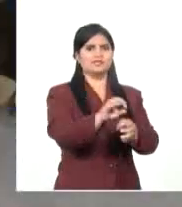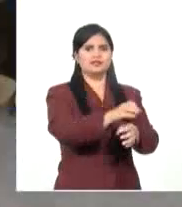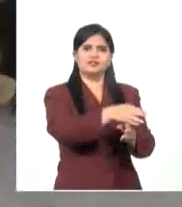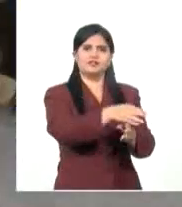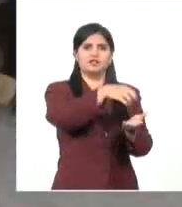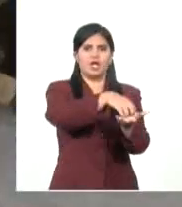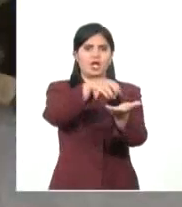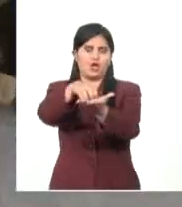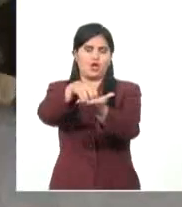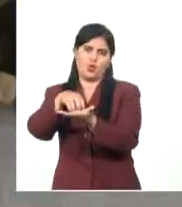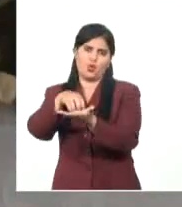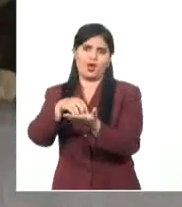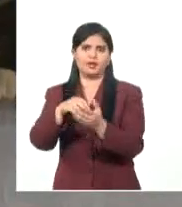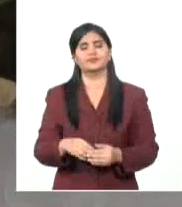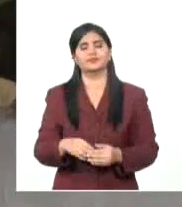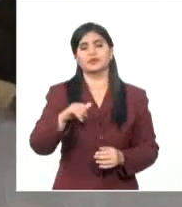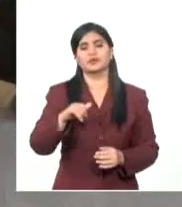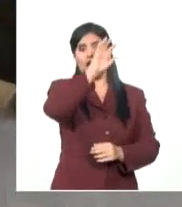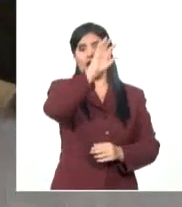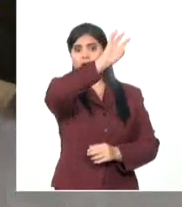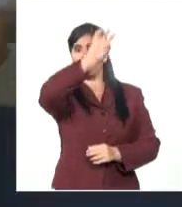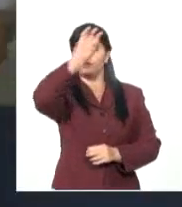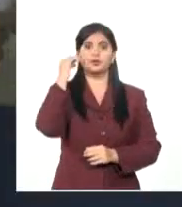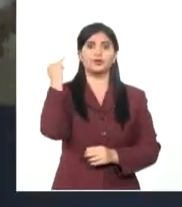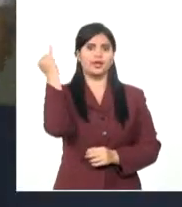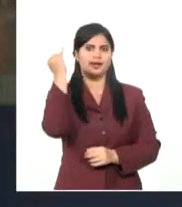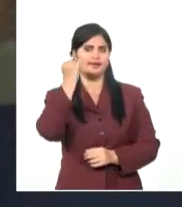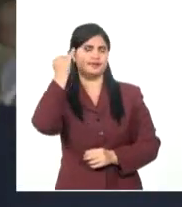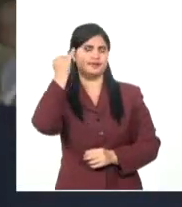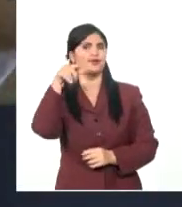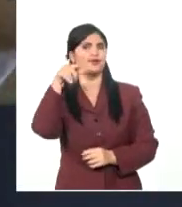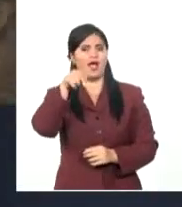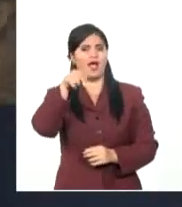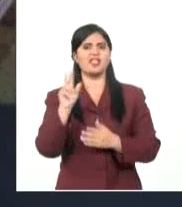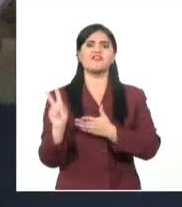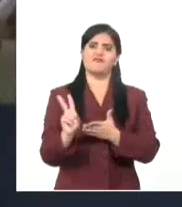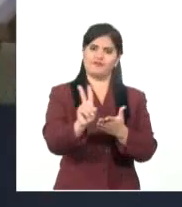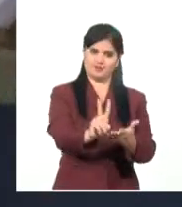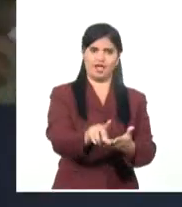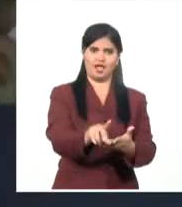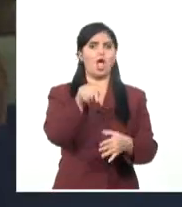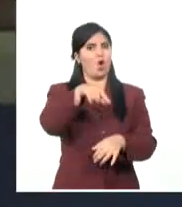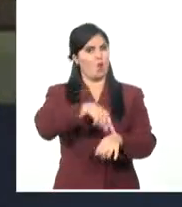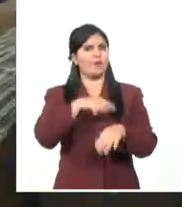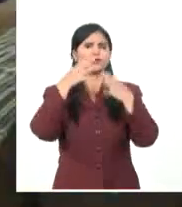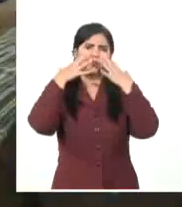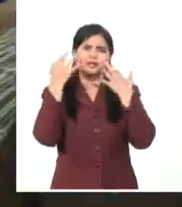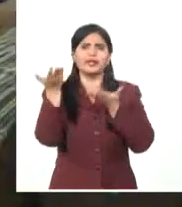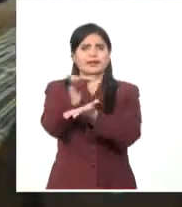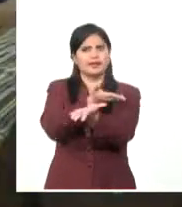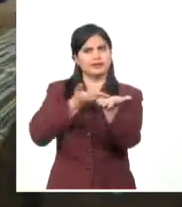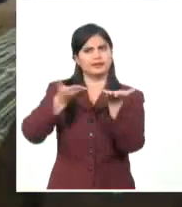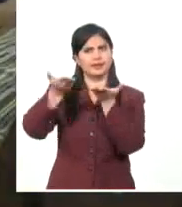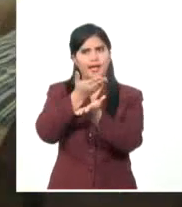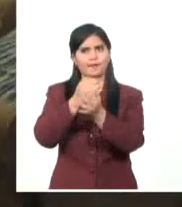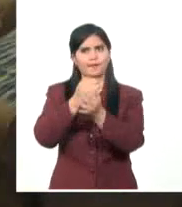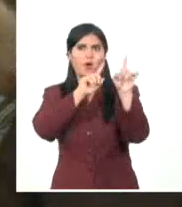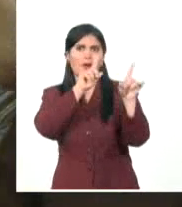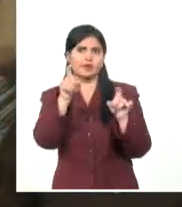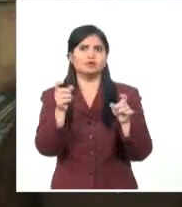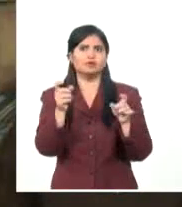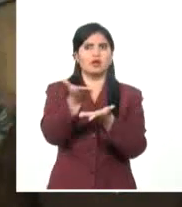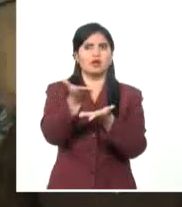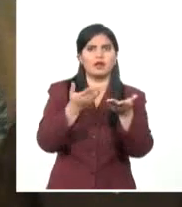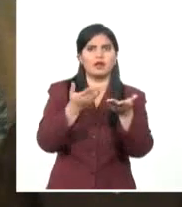en el Aeropuerto Internacional Jardines del Rey concibieron una amplia jornada de intercambios donde se perdieron de las experiencias